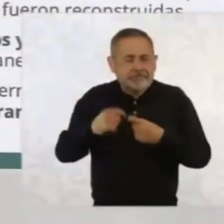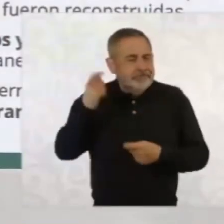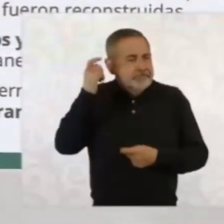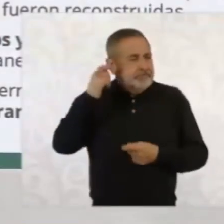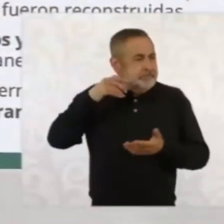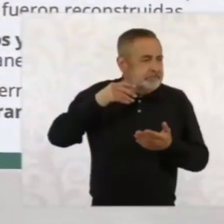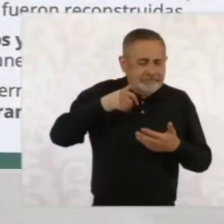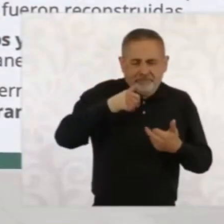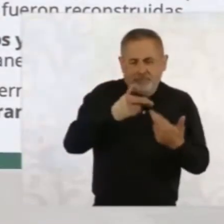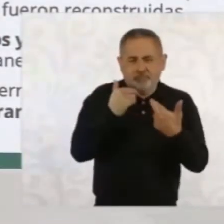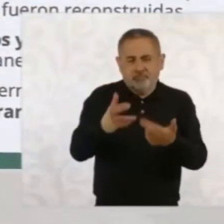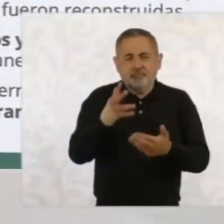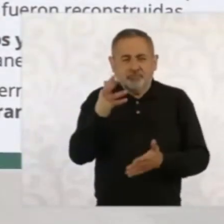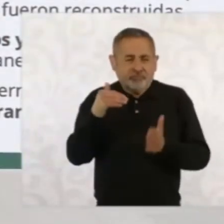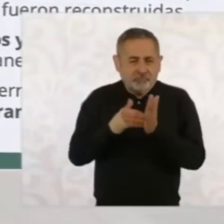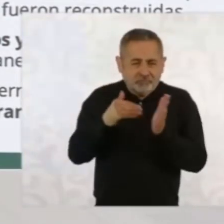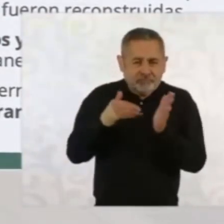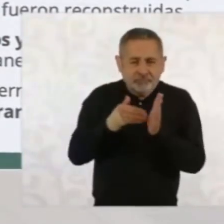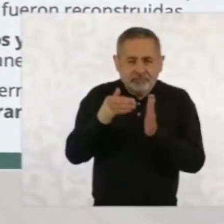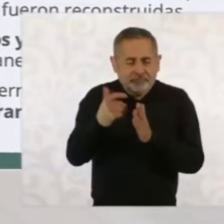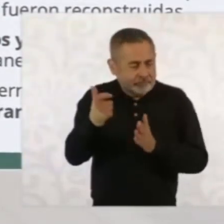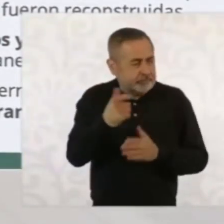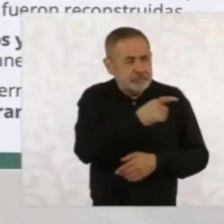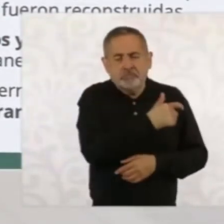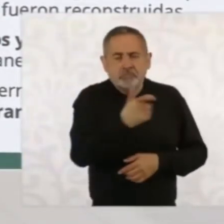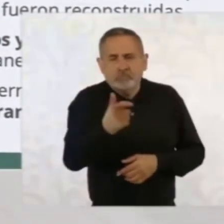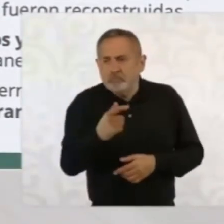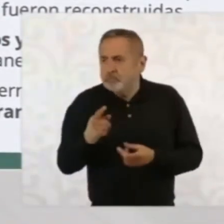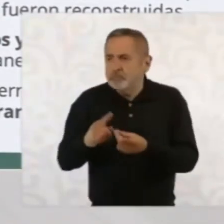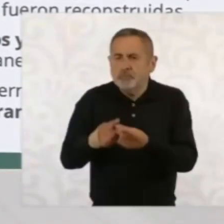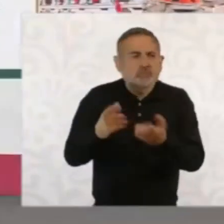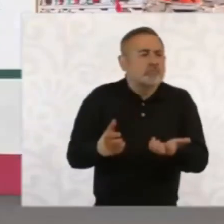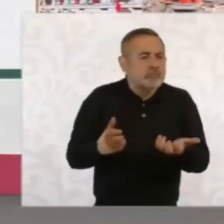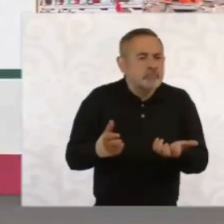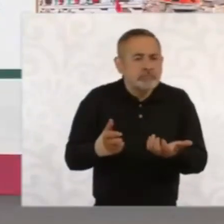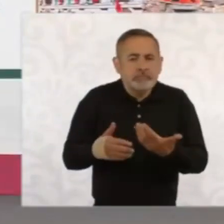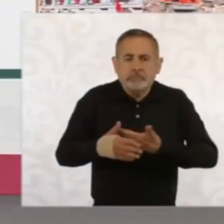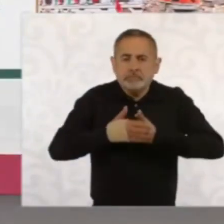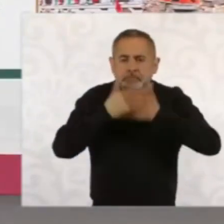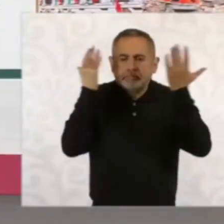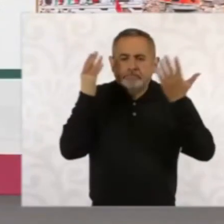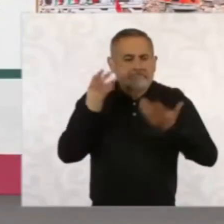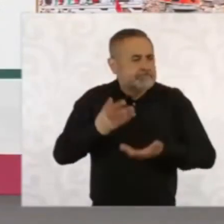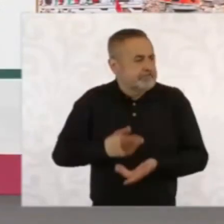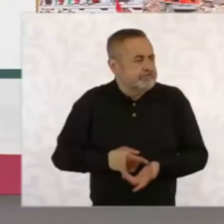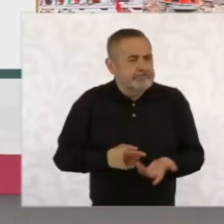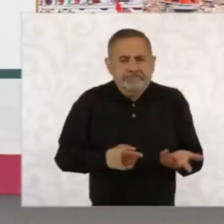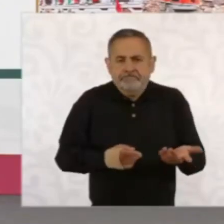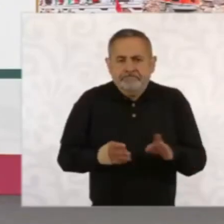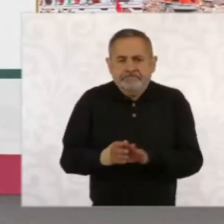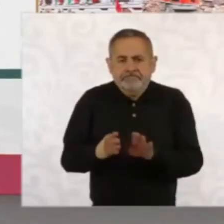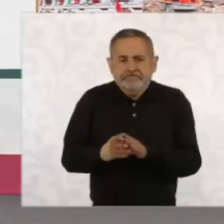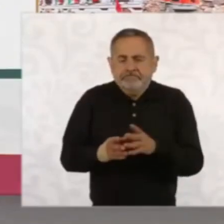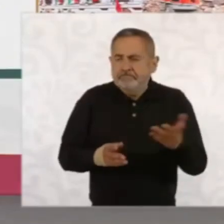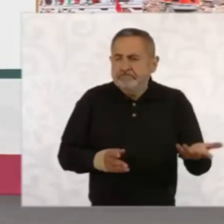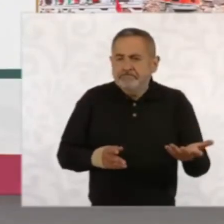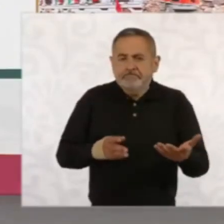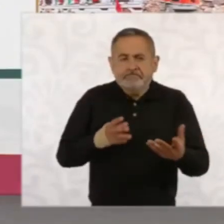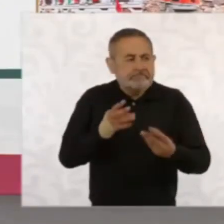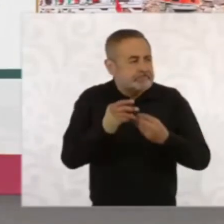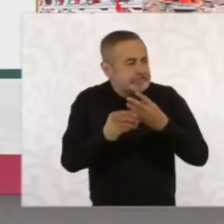5,000 millones de pesos también, que nunca se transparentó. Y esto se tuvo que hacer porque por el proceso tan